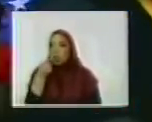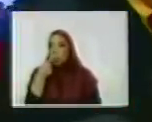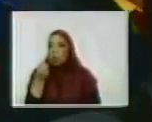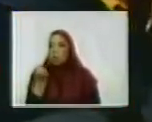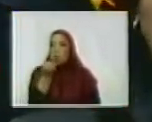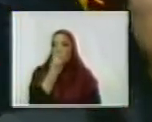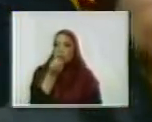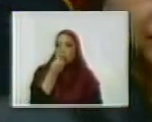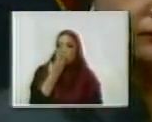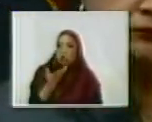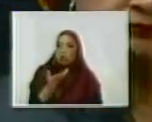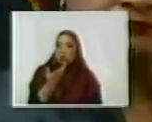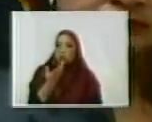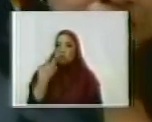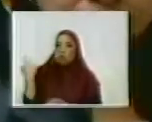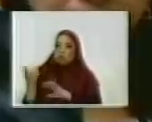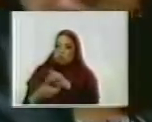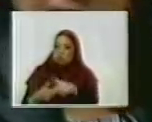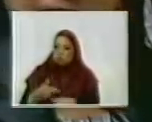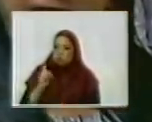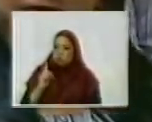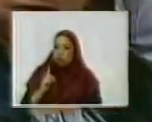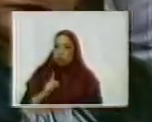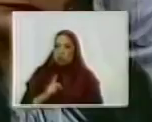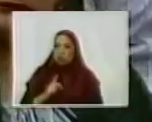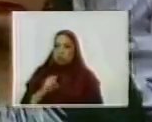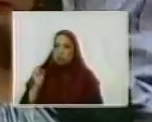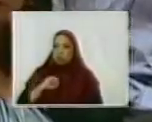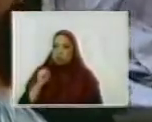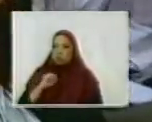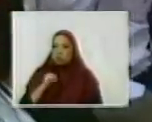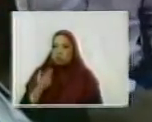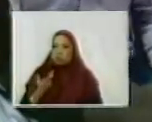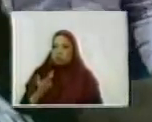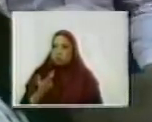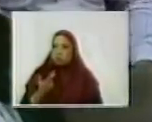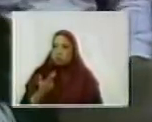alimentación? Esto es posible hacerlo